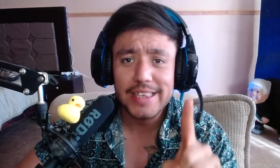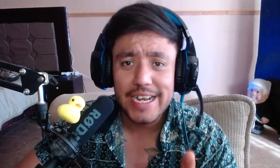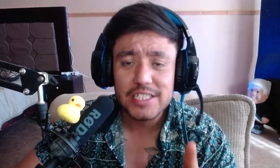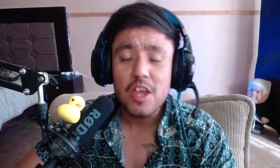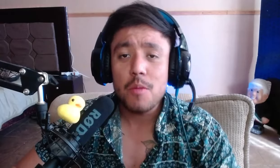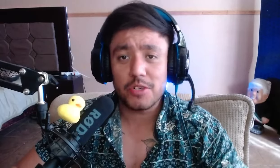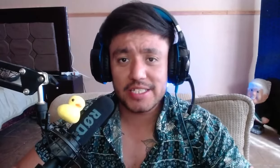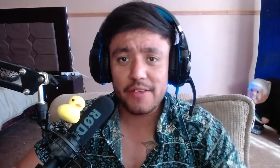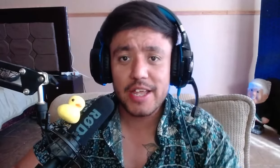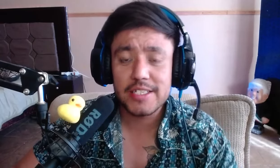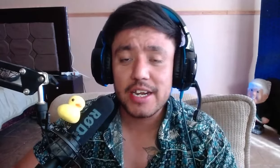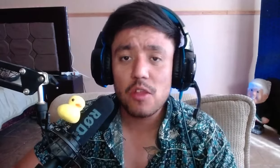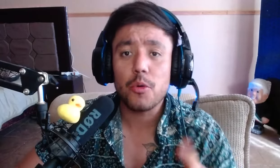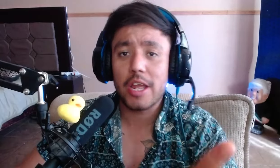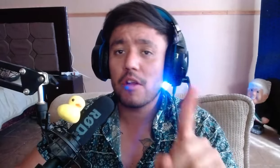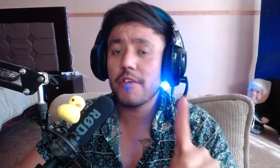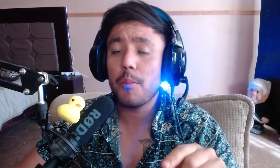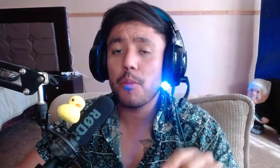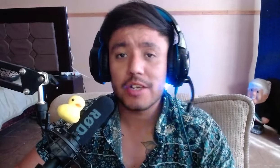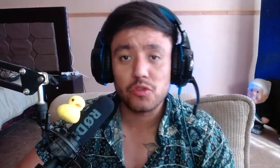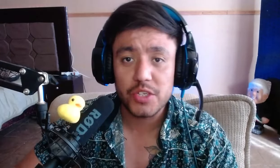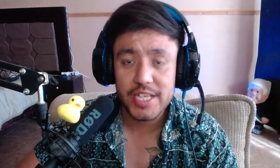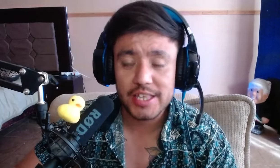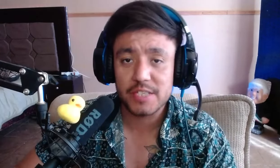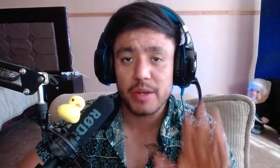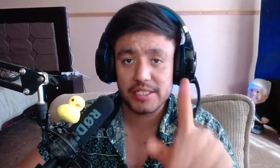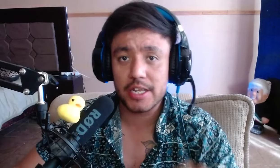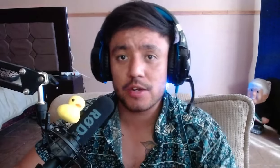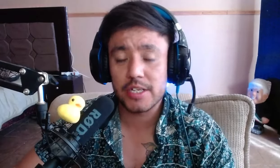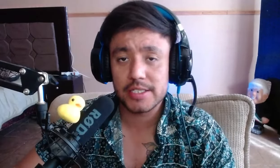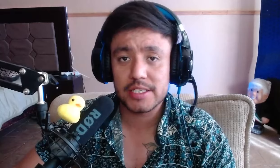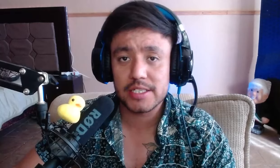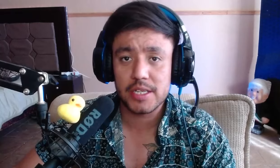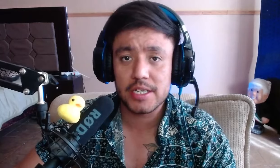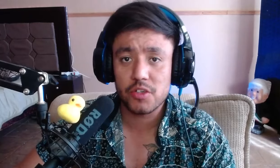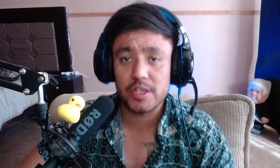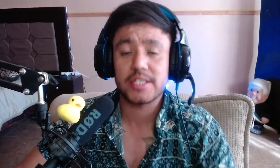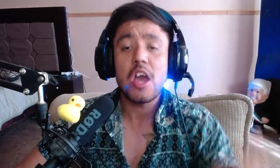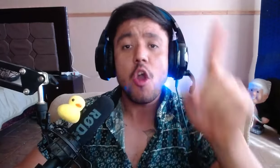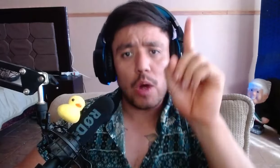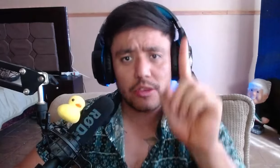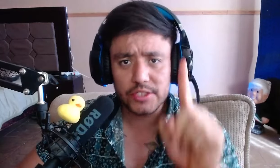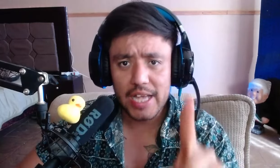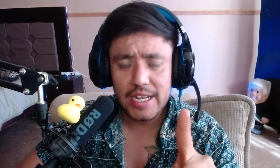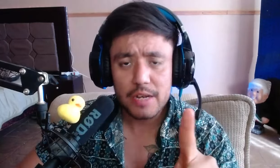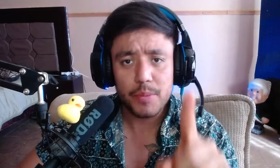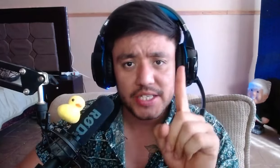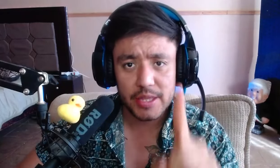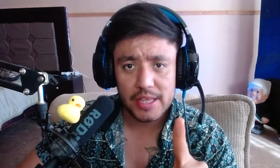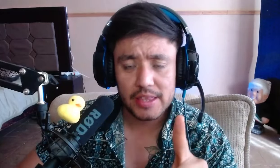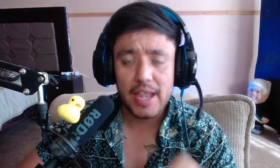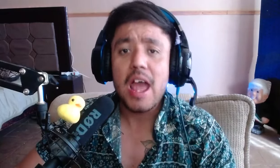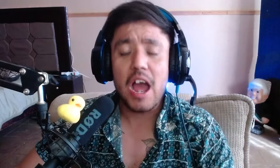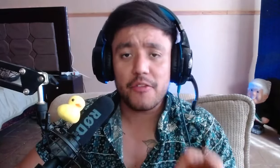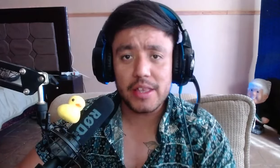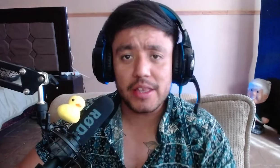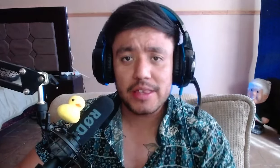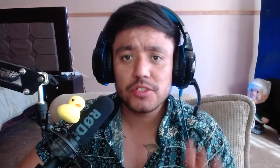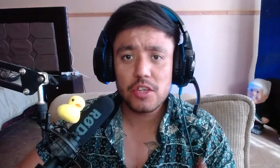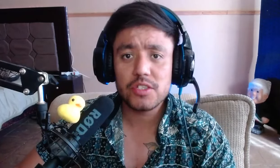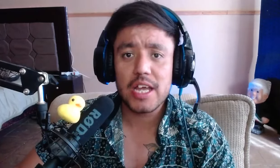años atrás pues ya se habían cerrado porque no había pruebas suficientes para seguir con estas investigaciones cuando sale el presidente a